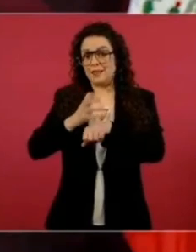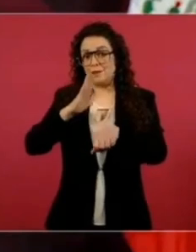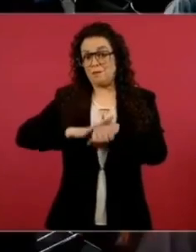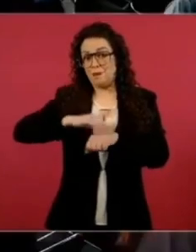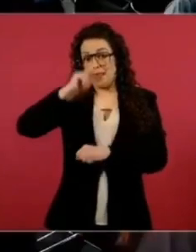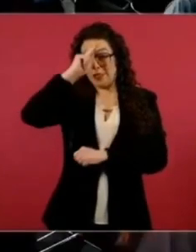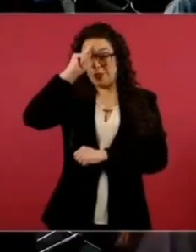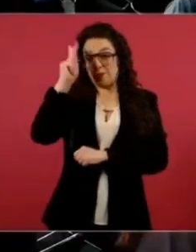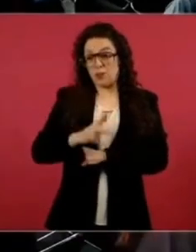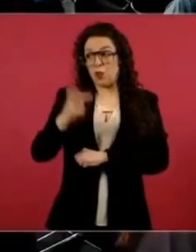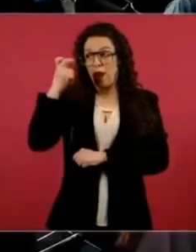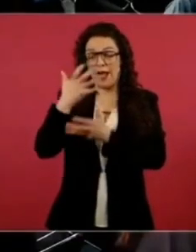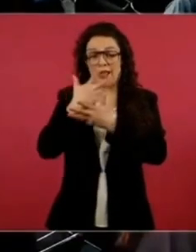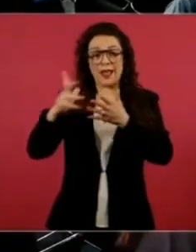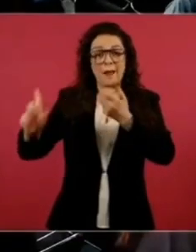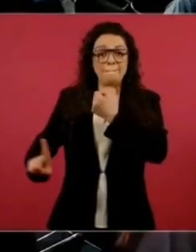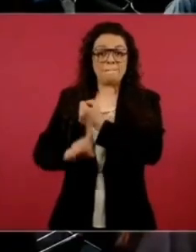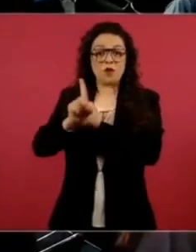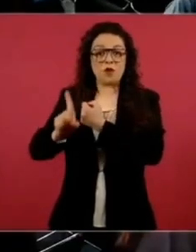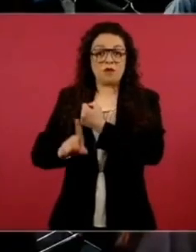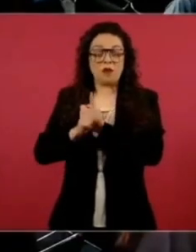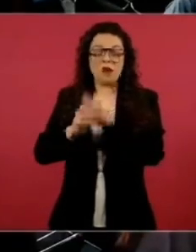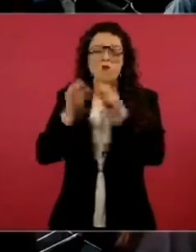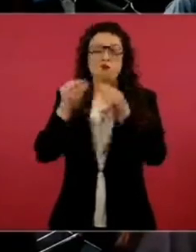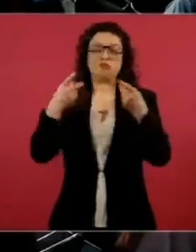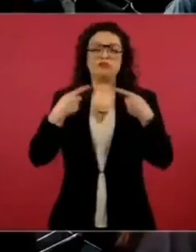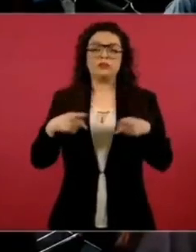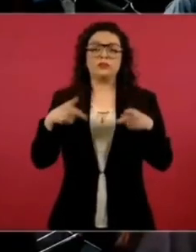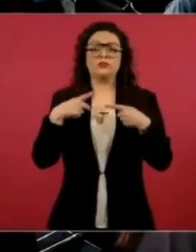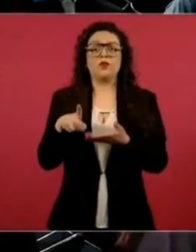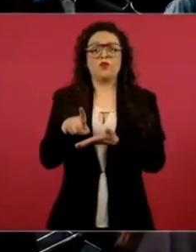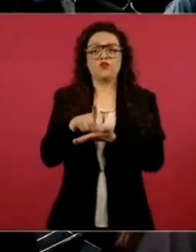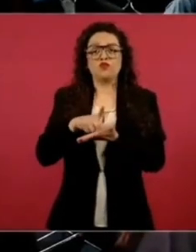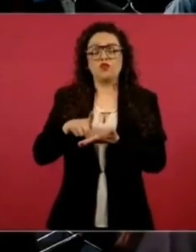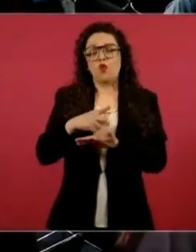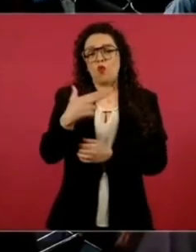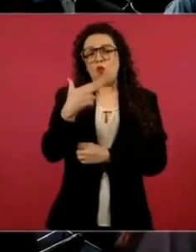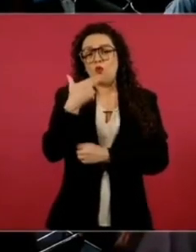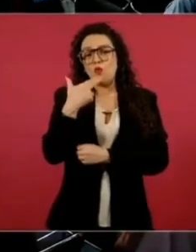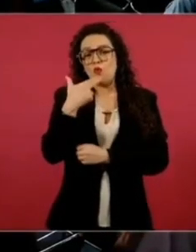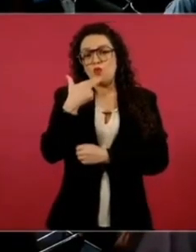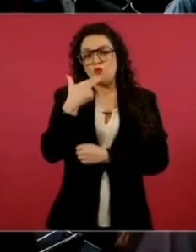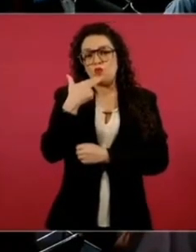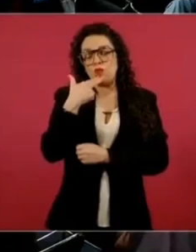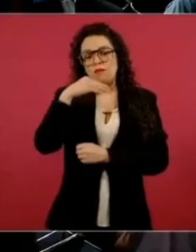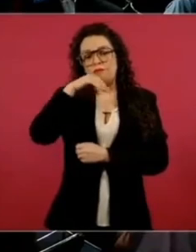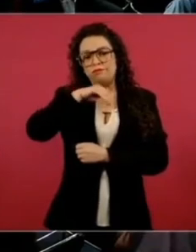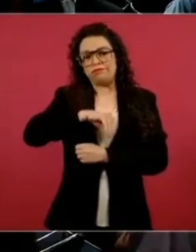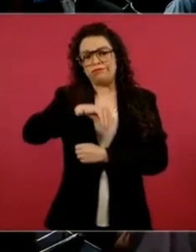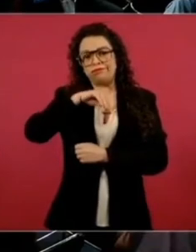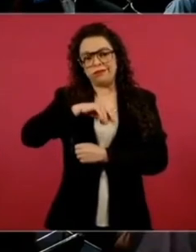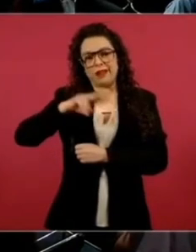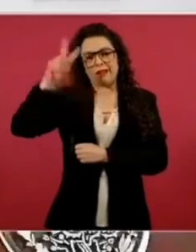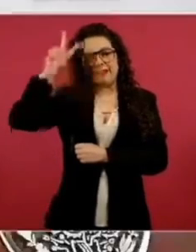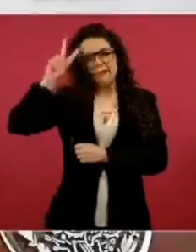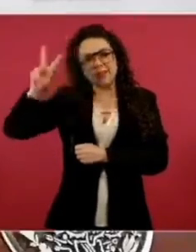consumo entonces eh tenemos que atender